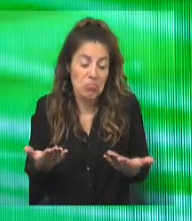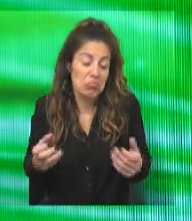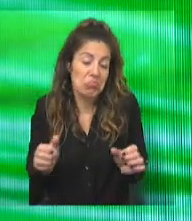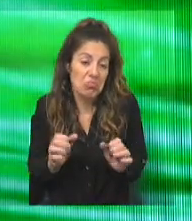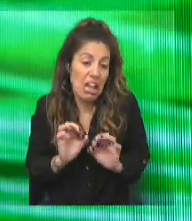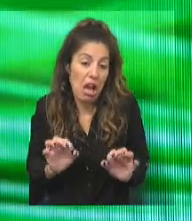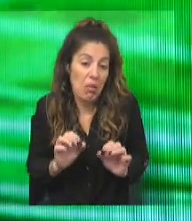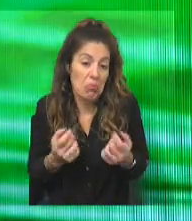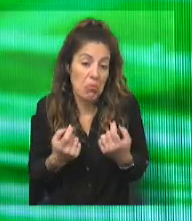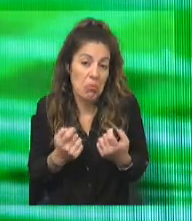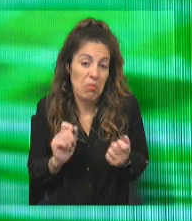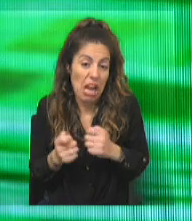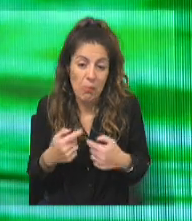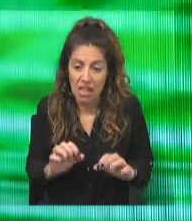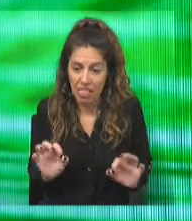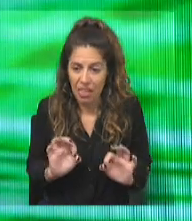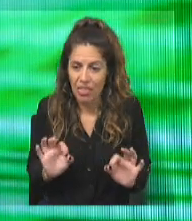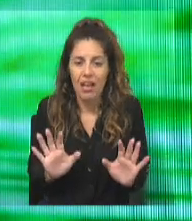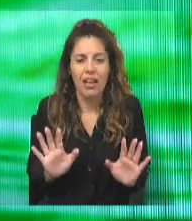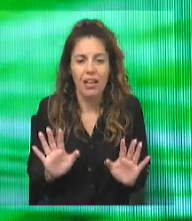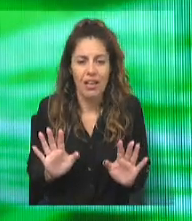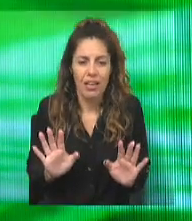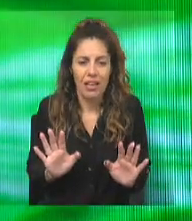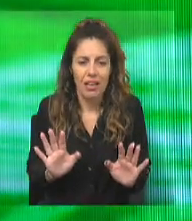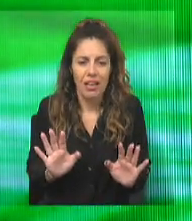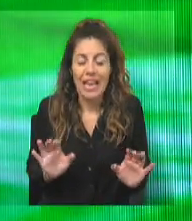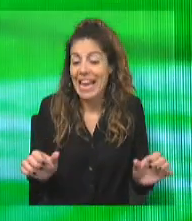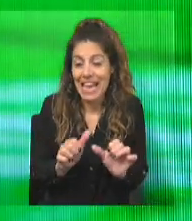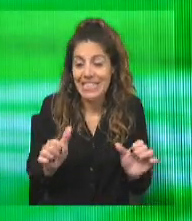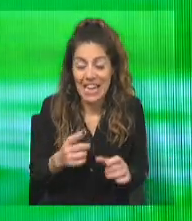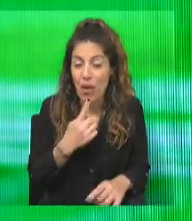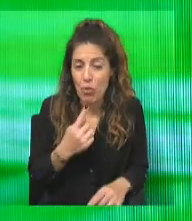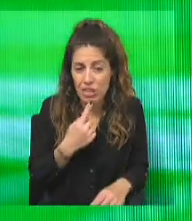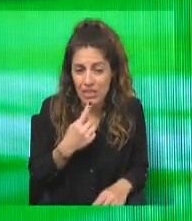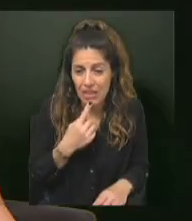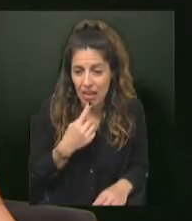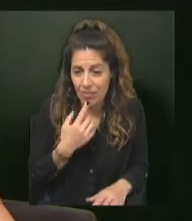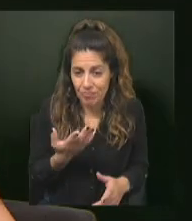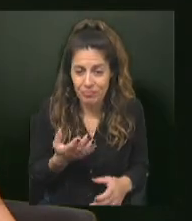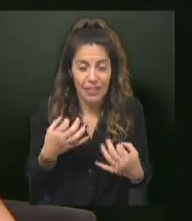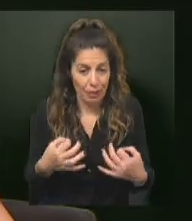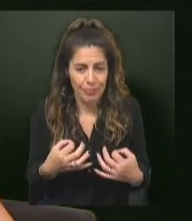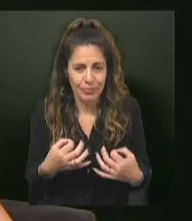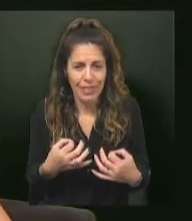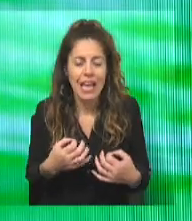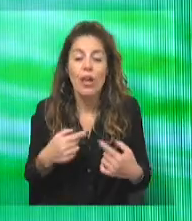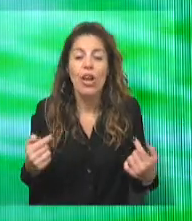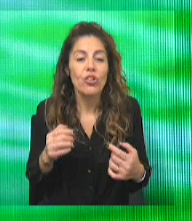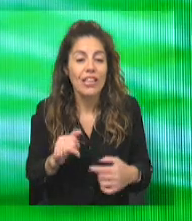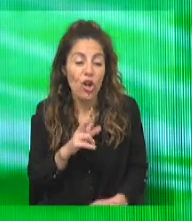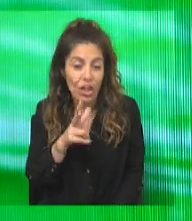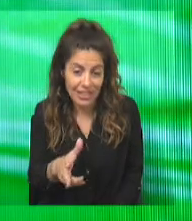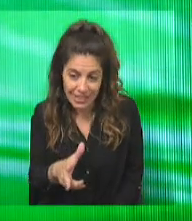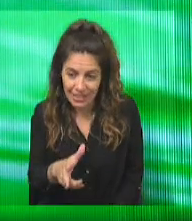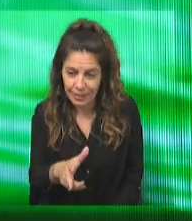en nada la implementación de la política no está bien y hay una cosa que tengo que decir Y